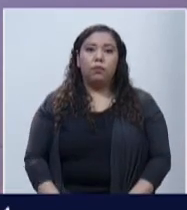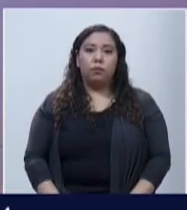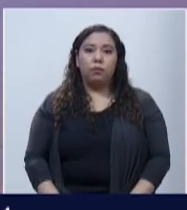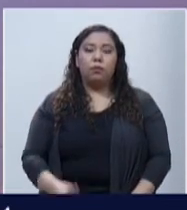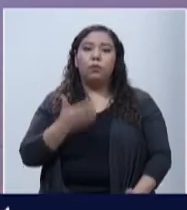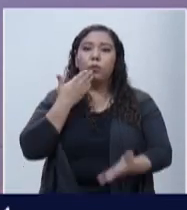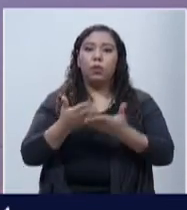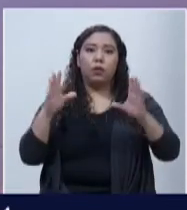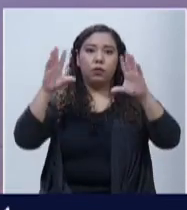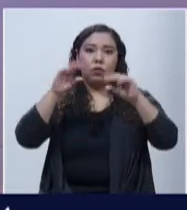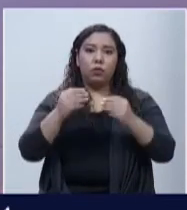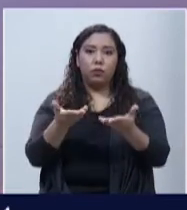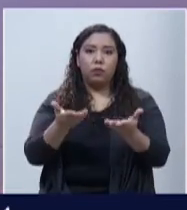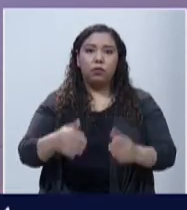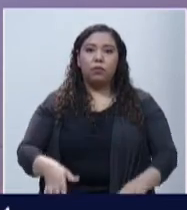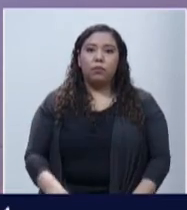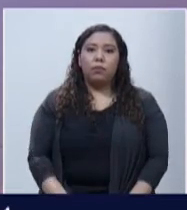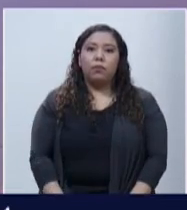bueno